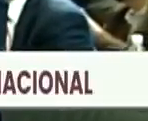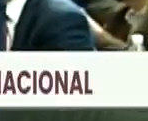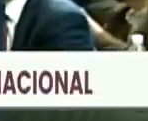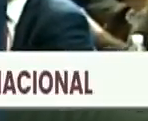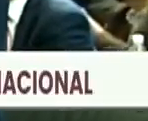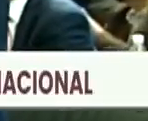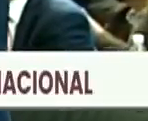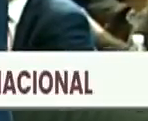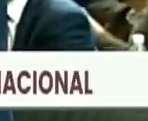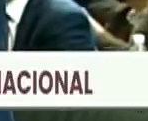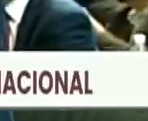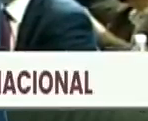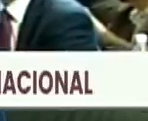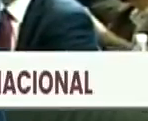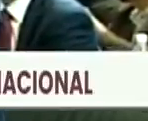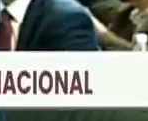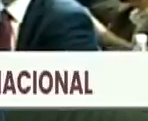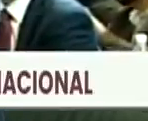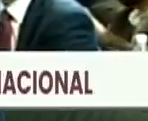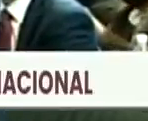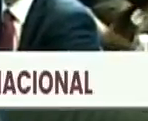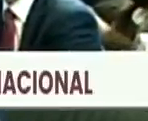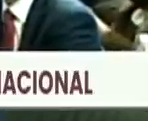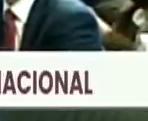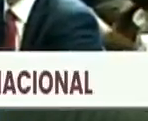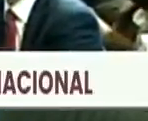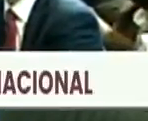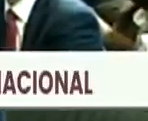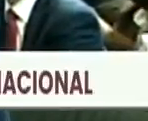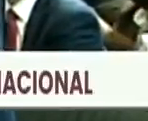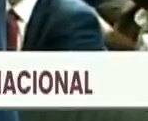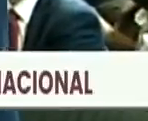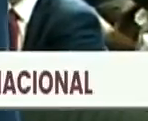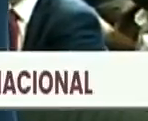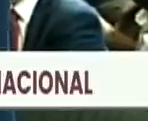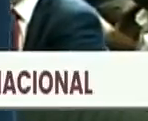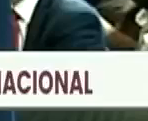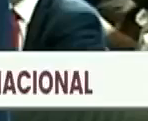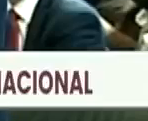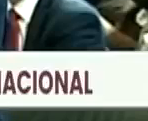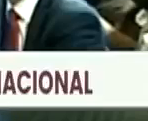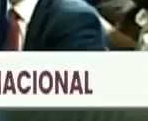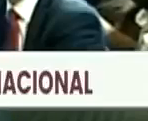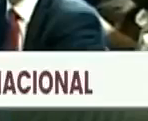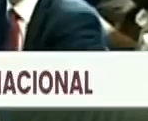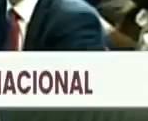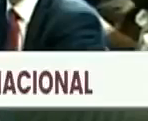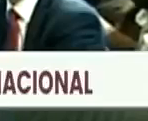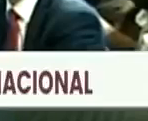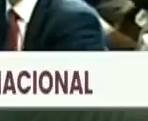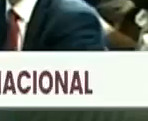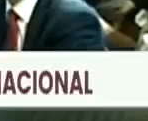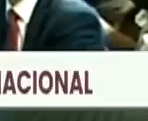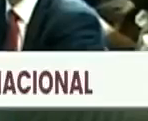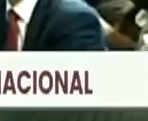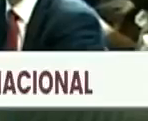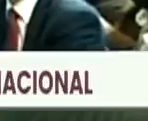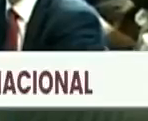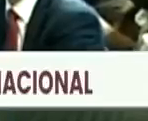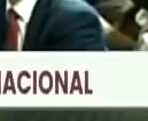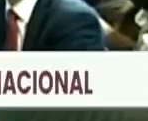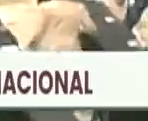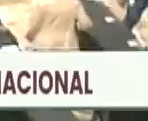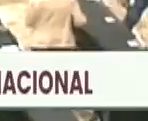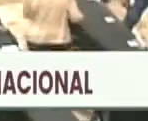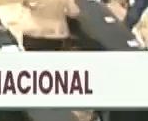conste en acta, el 28 de mayo de 2019 y el 3 de julio del 2019 fueron sendas sesiones de la